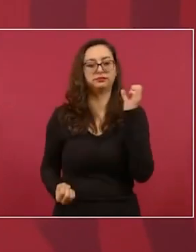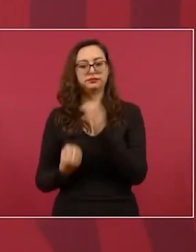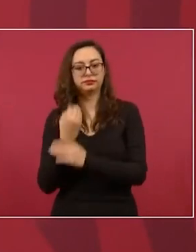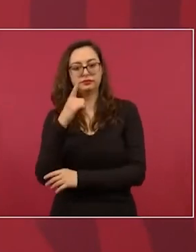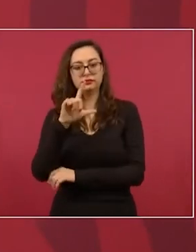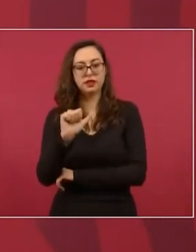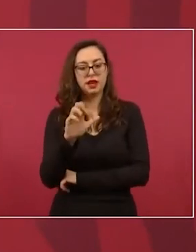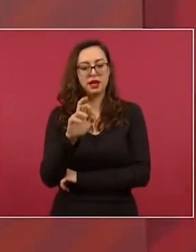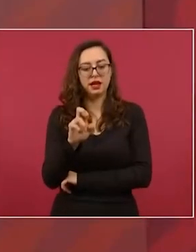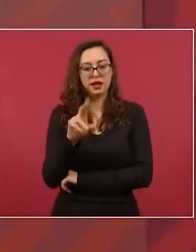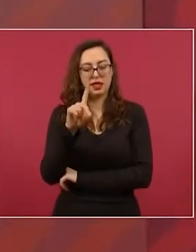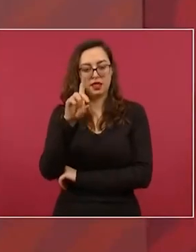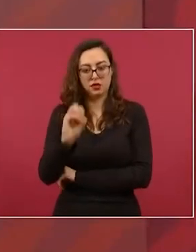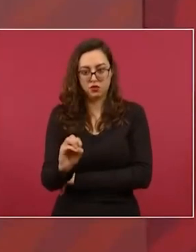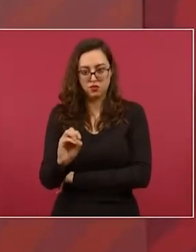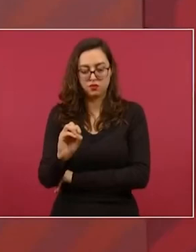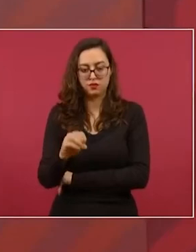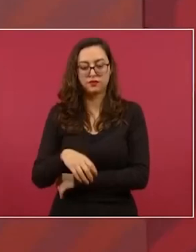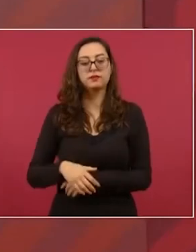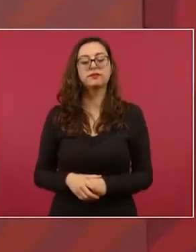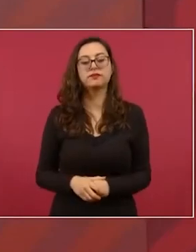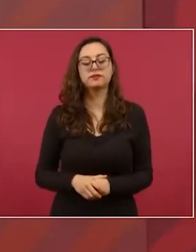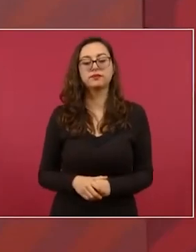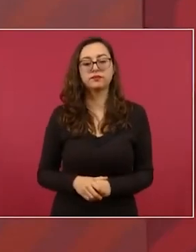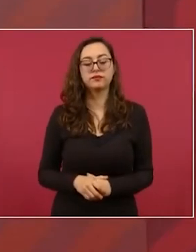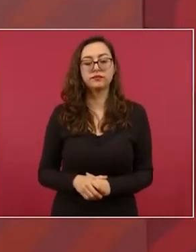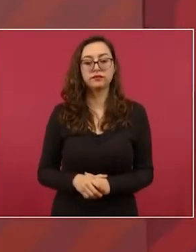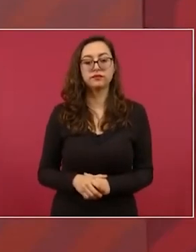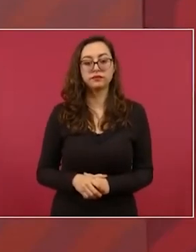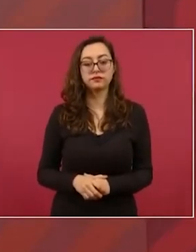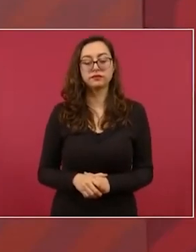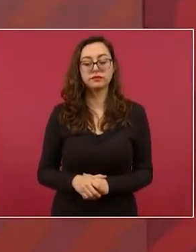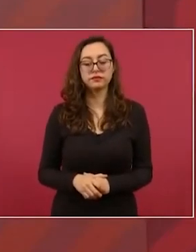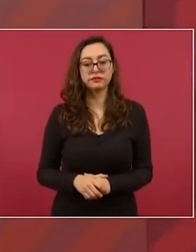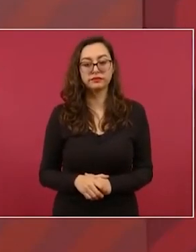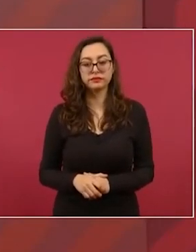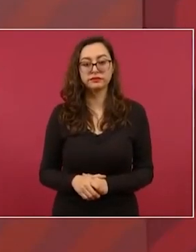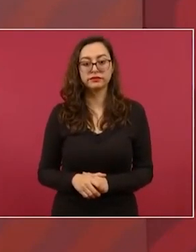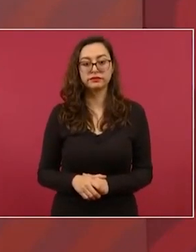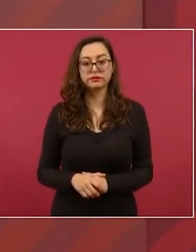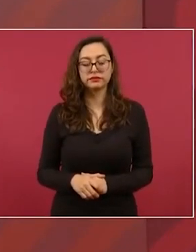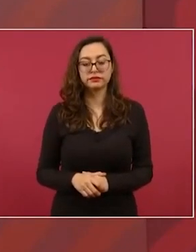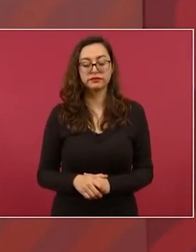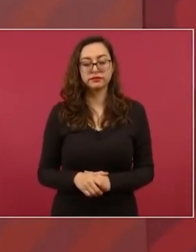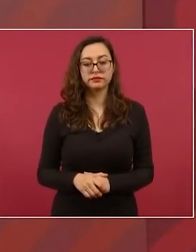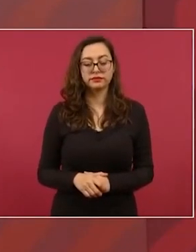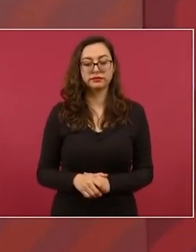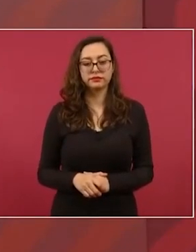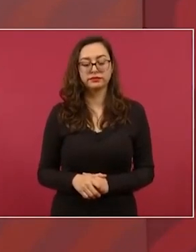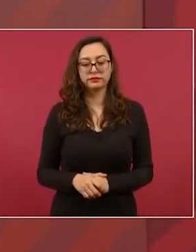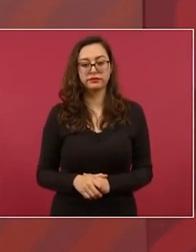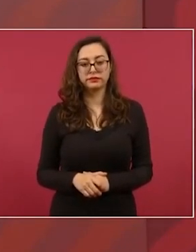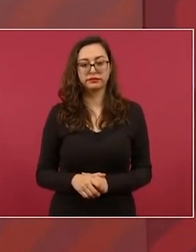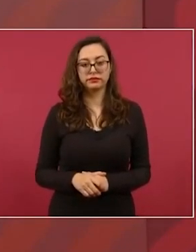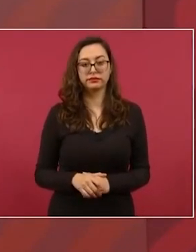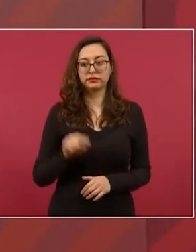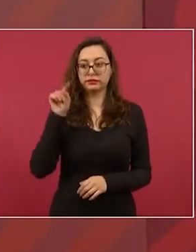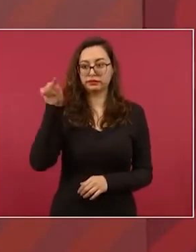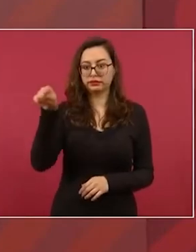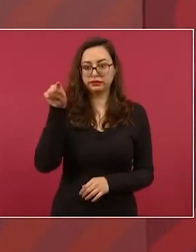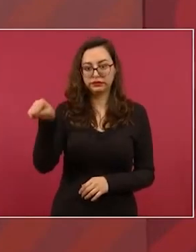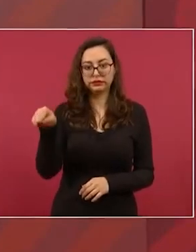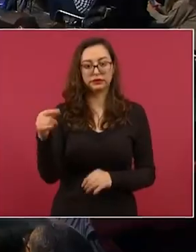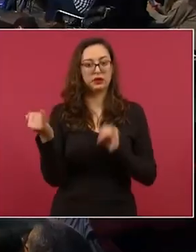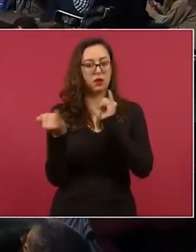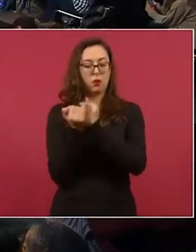Y ahí mismo se va a ampliar todo lo que es la